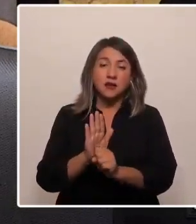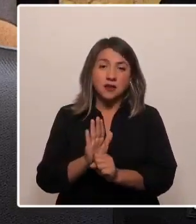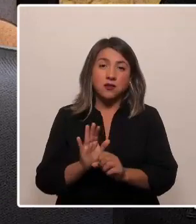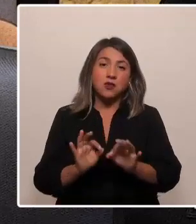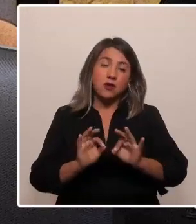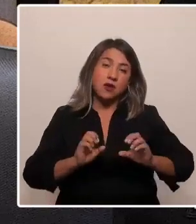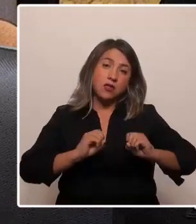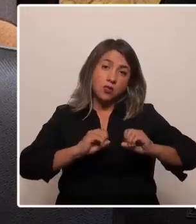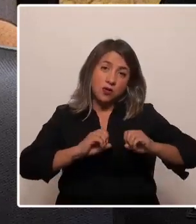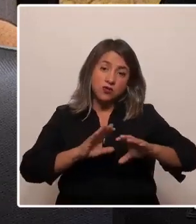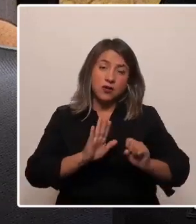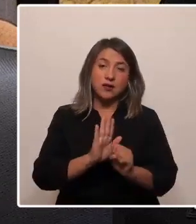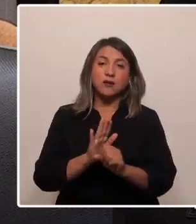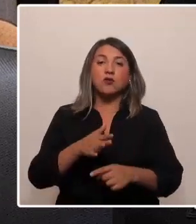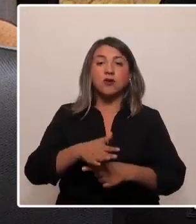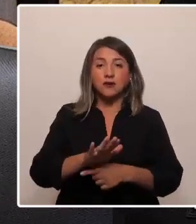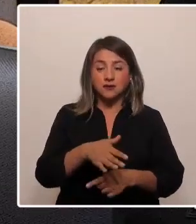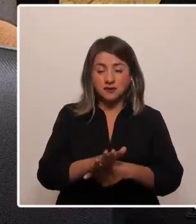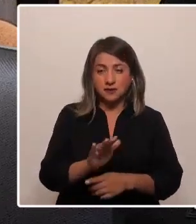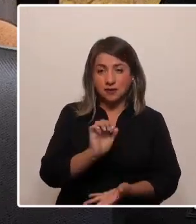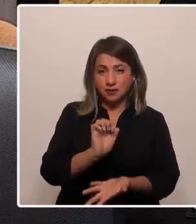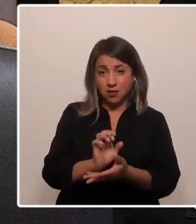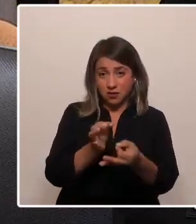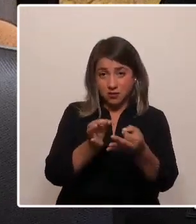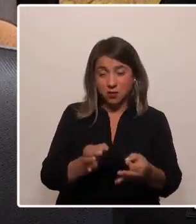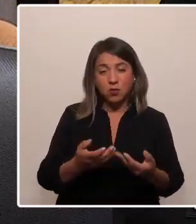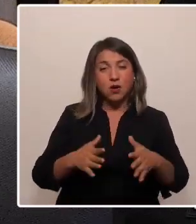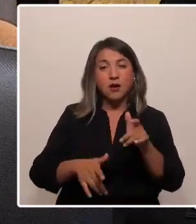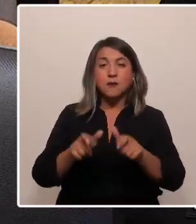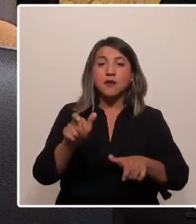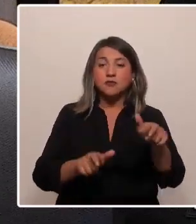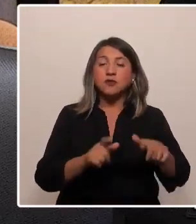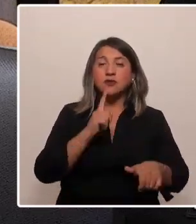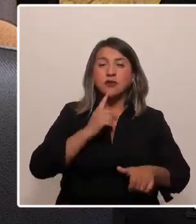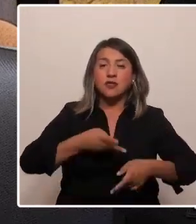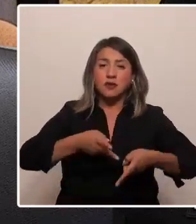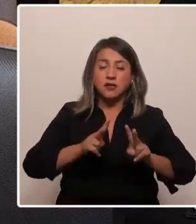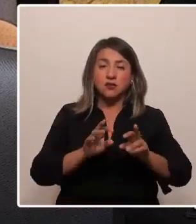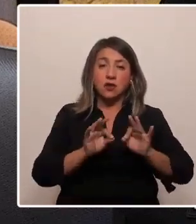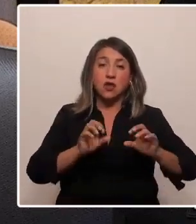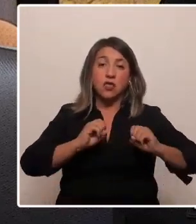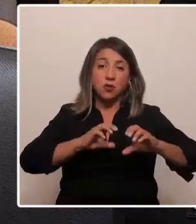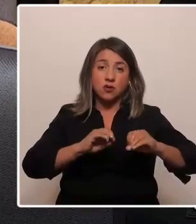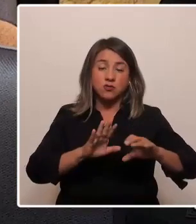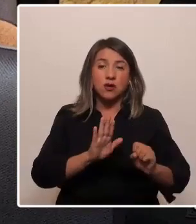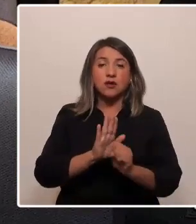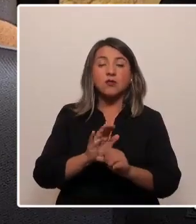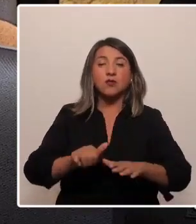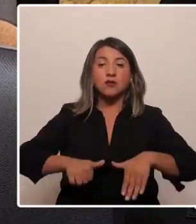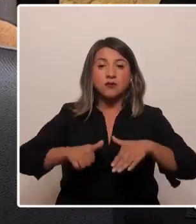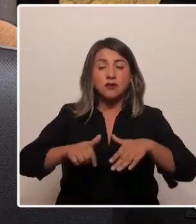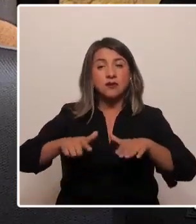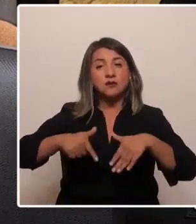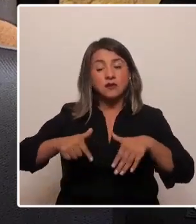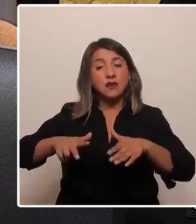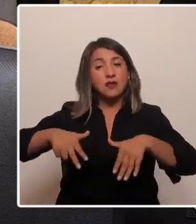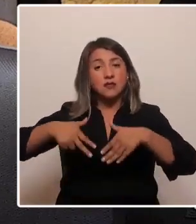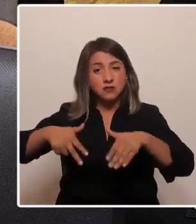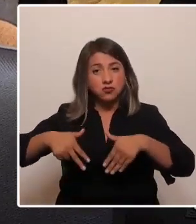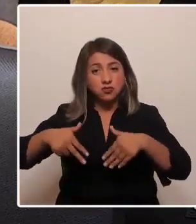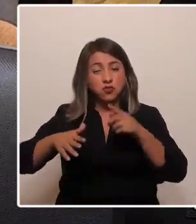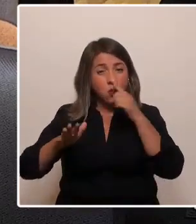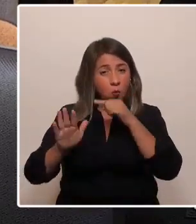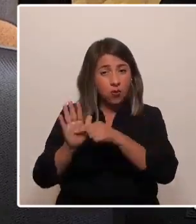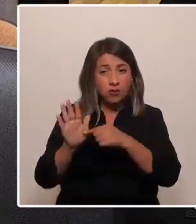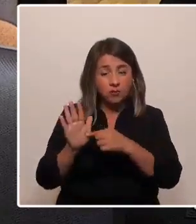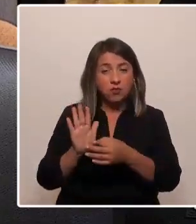educación, el artículo 15, el Estado asegura que todas las personas tienen el derecho a la educación, los artículos 16, 17 y 18. Este último indica